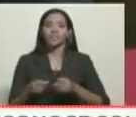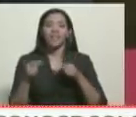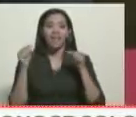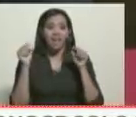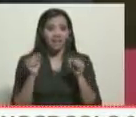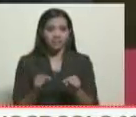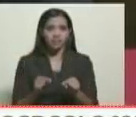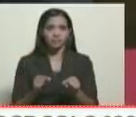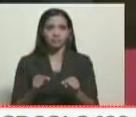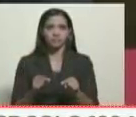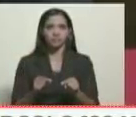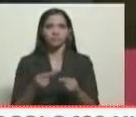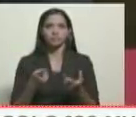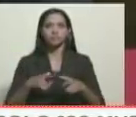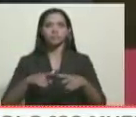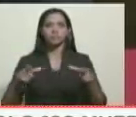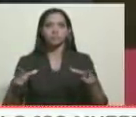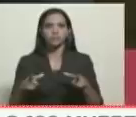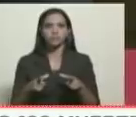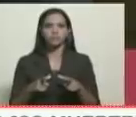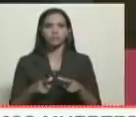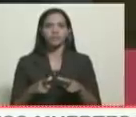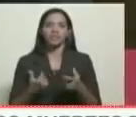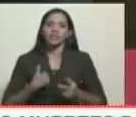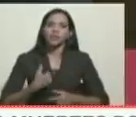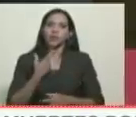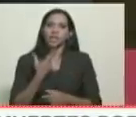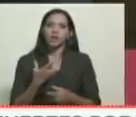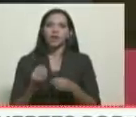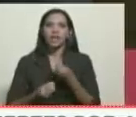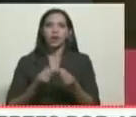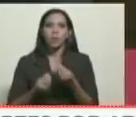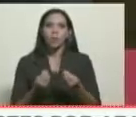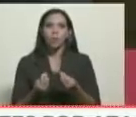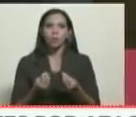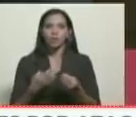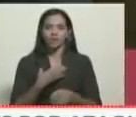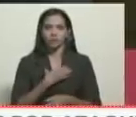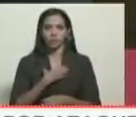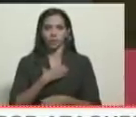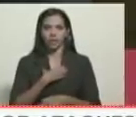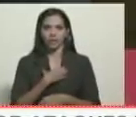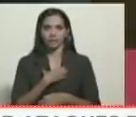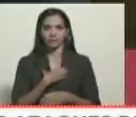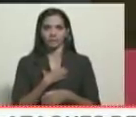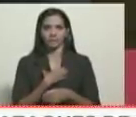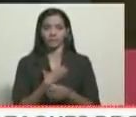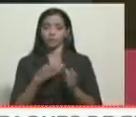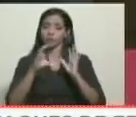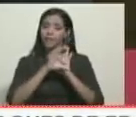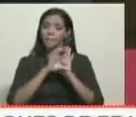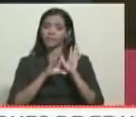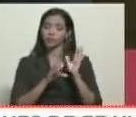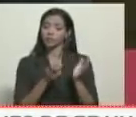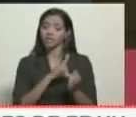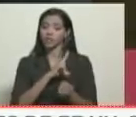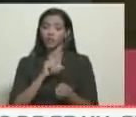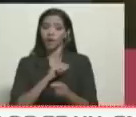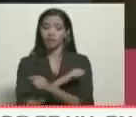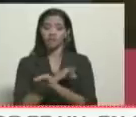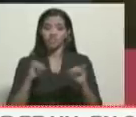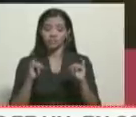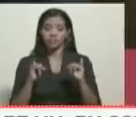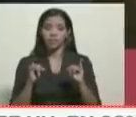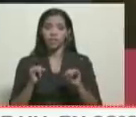una circunstancia que yo digo es como una novela por capítulos que no ha culminado y que terminará con la